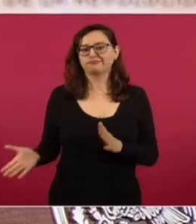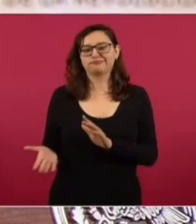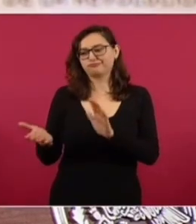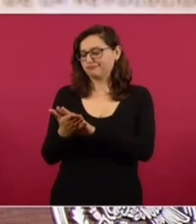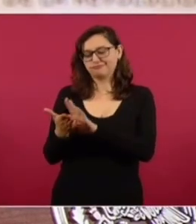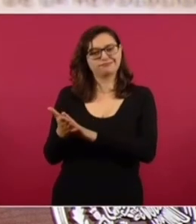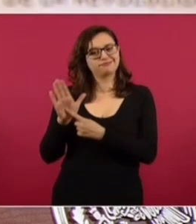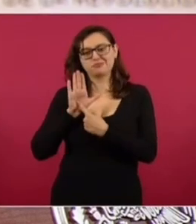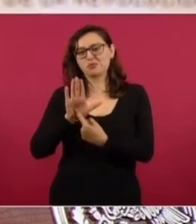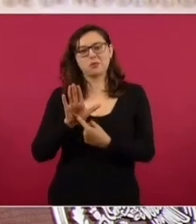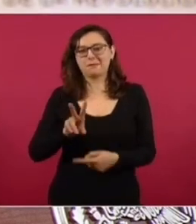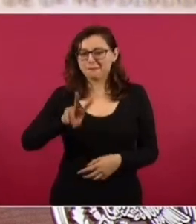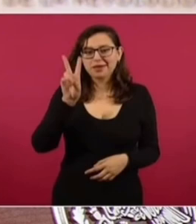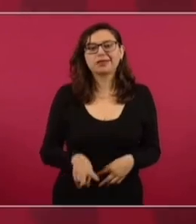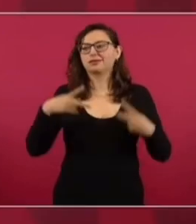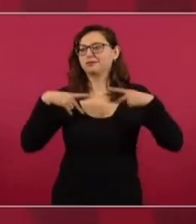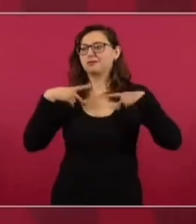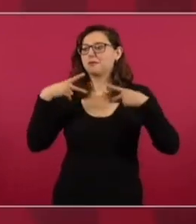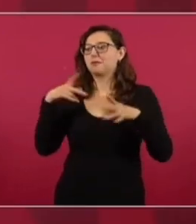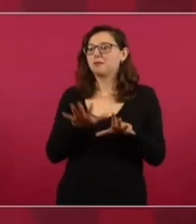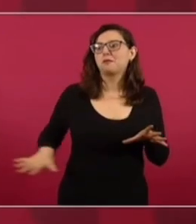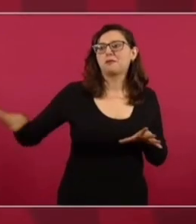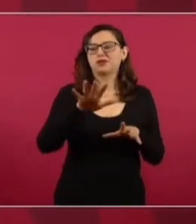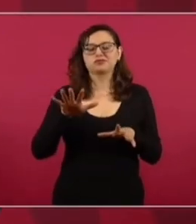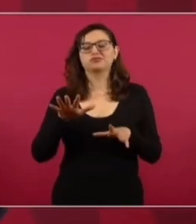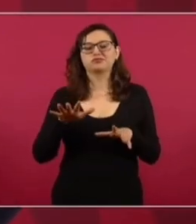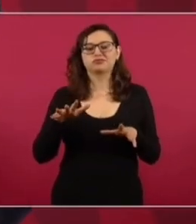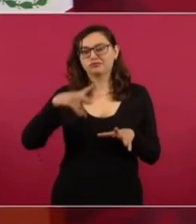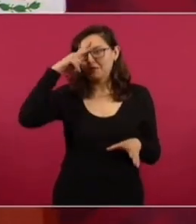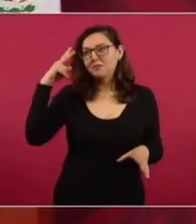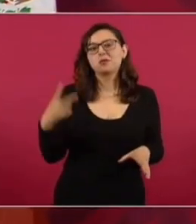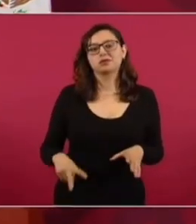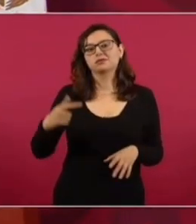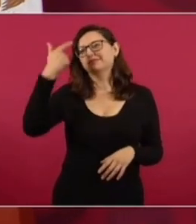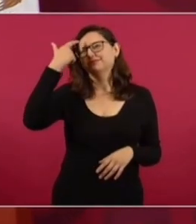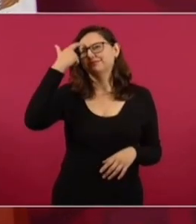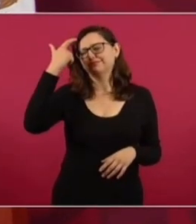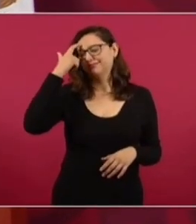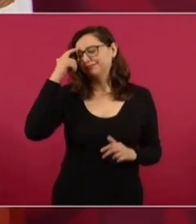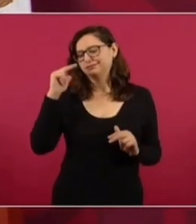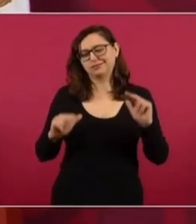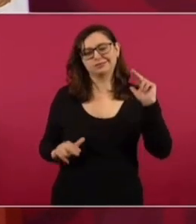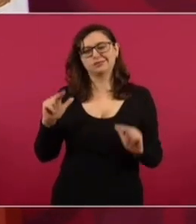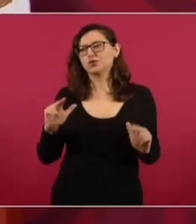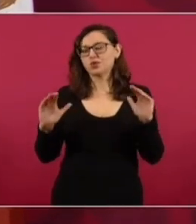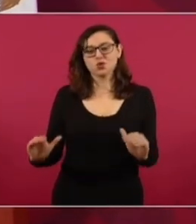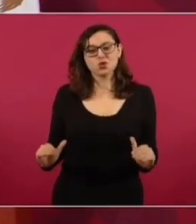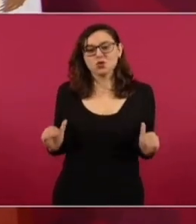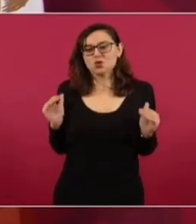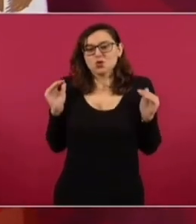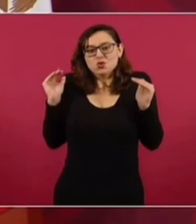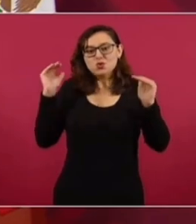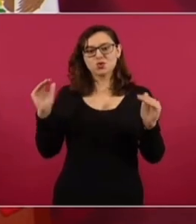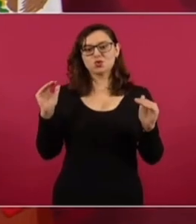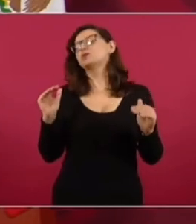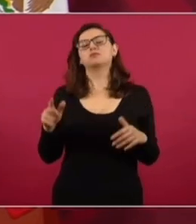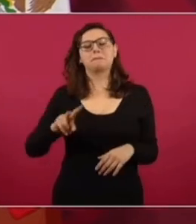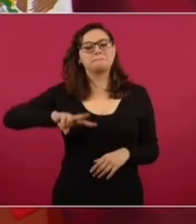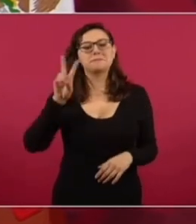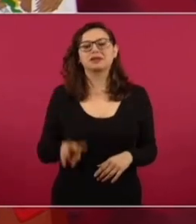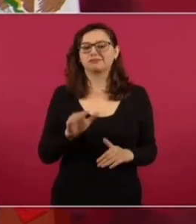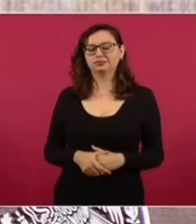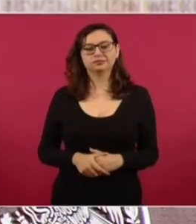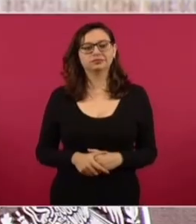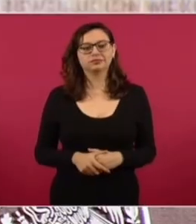de que el pueblo de méxico tiene un nivel de conciencia de los más elevados